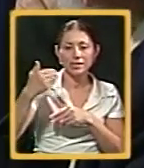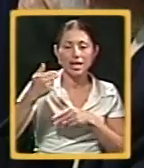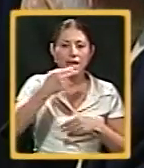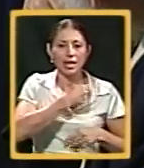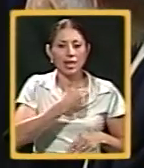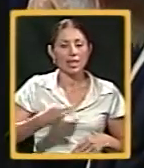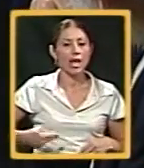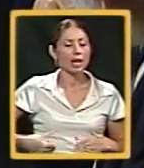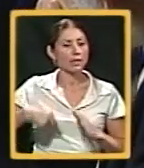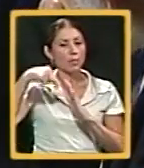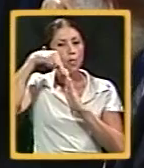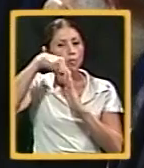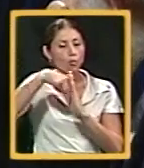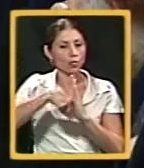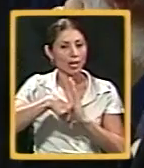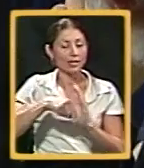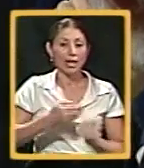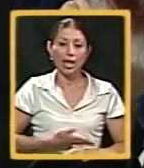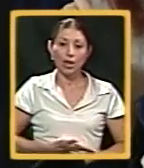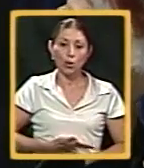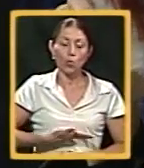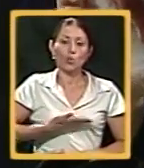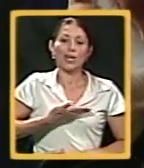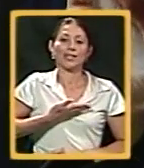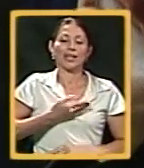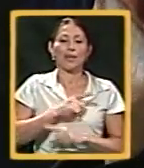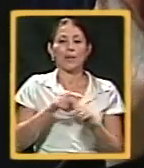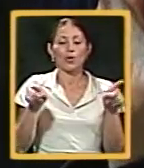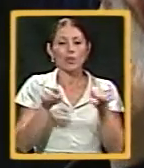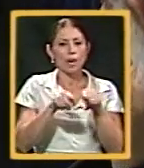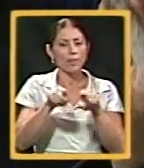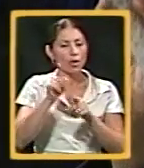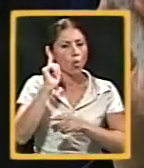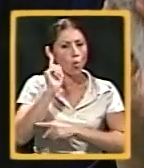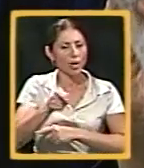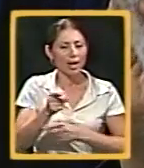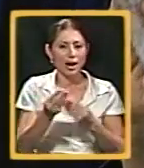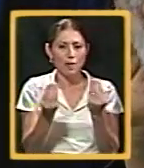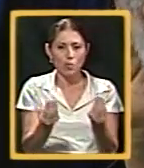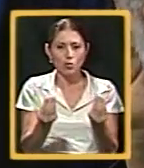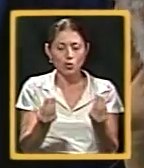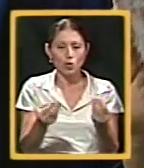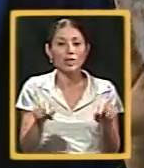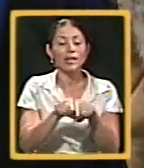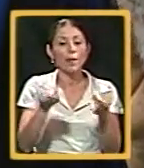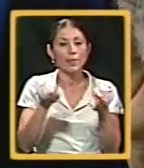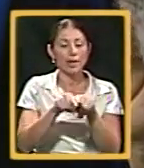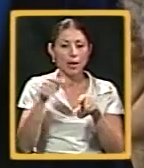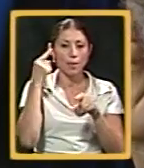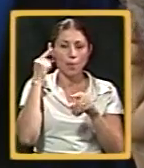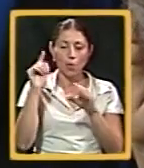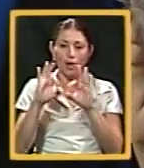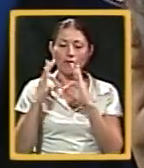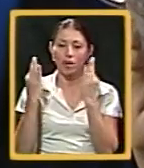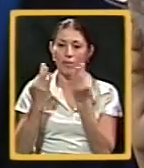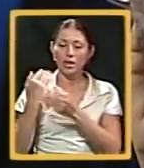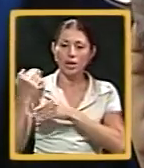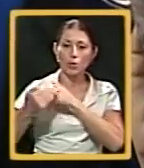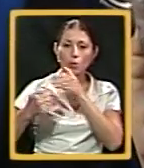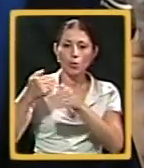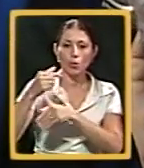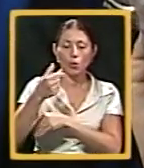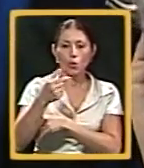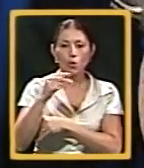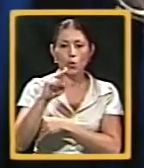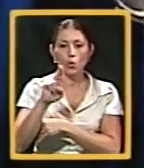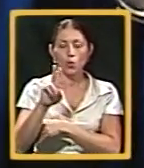que enorgullecen, pero que también obligan a mucho, ¿verdad? También por el lado de los Gutiérrez, ¿verdad? Llegamos a don